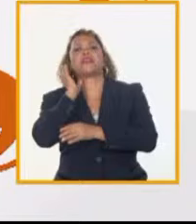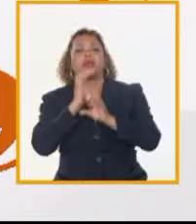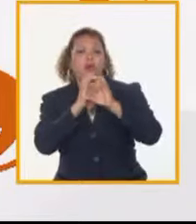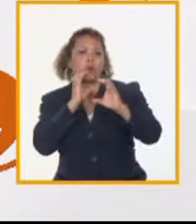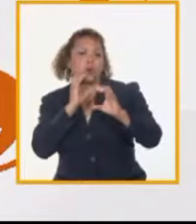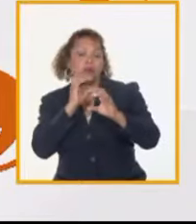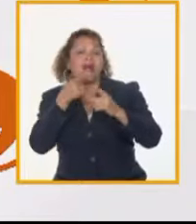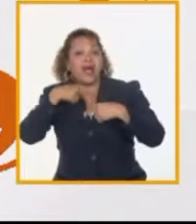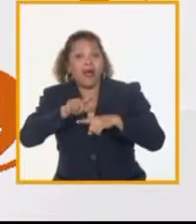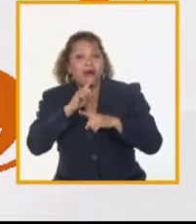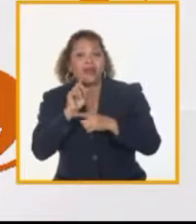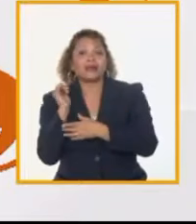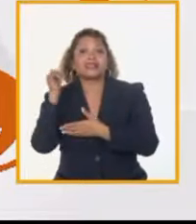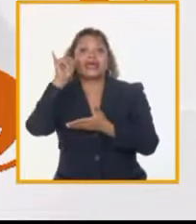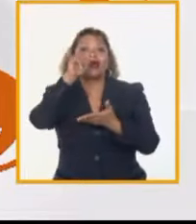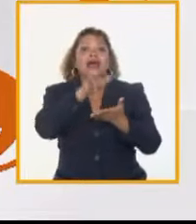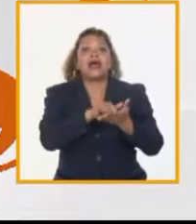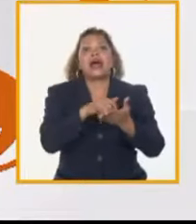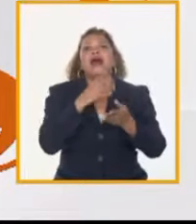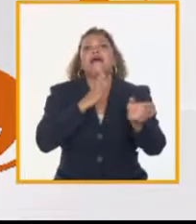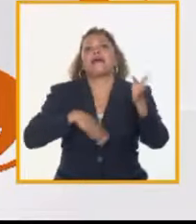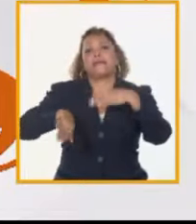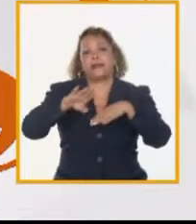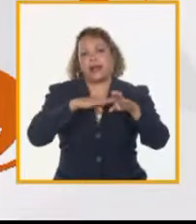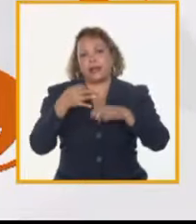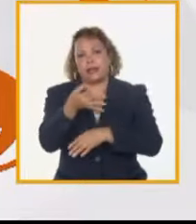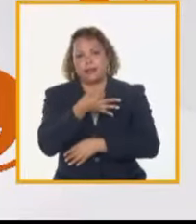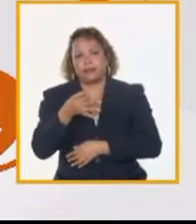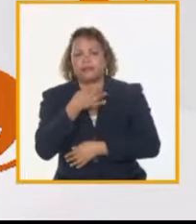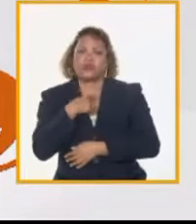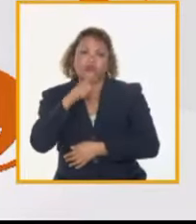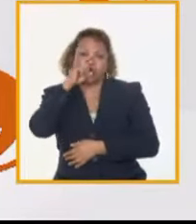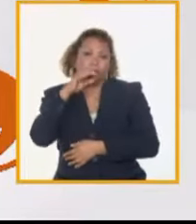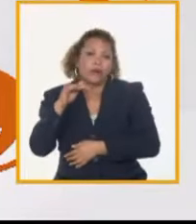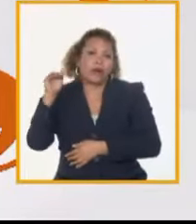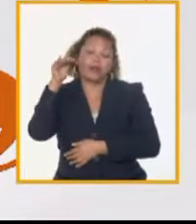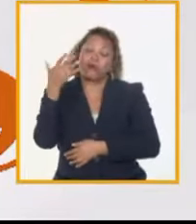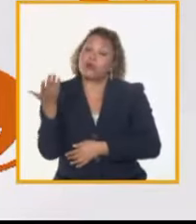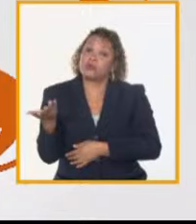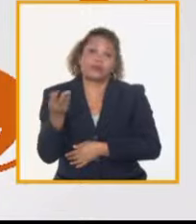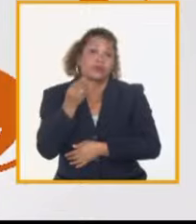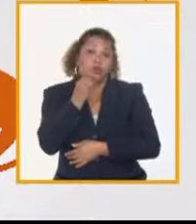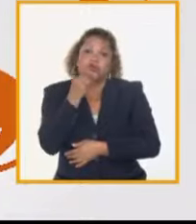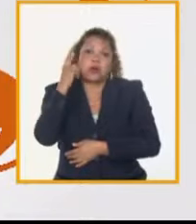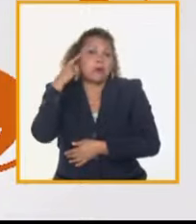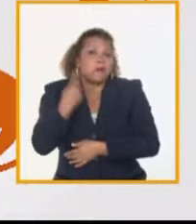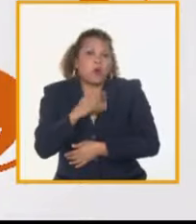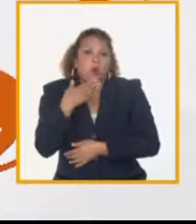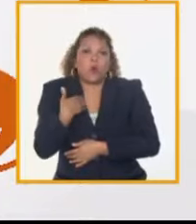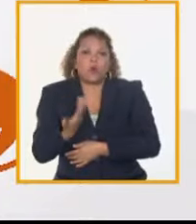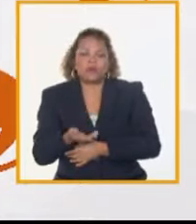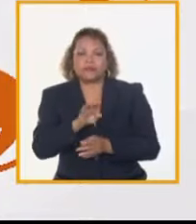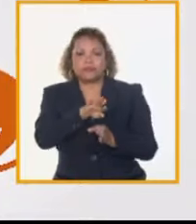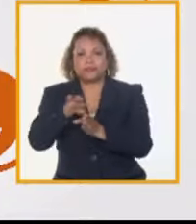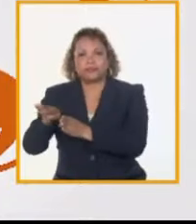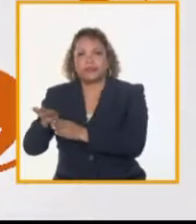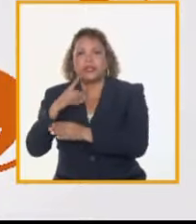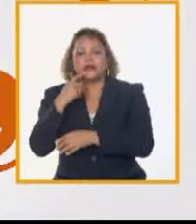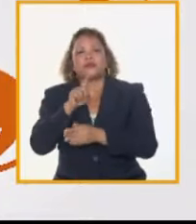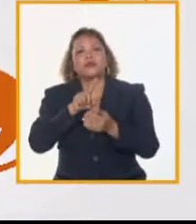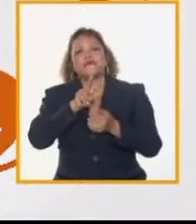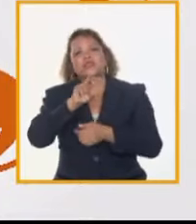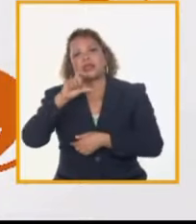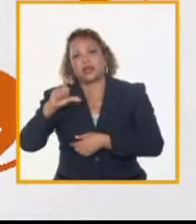a playa y ya somos mayores y no podemos viajar porque no sabemos cómo hacerlo. Mi nombre es Guido, soy de la provincia de Villa Clara. Mi inquietud